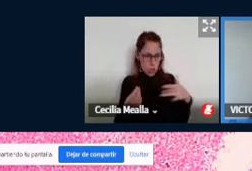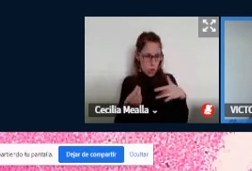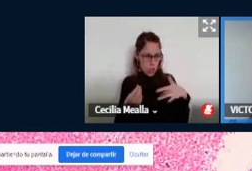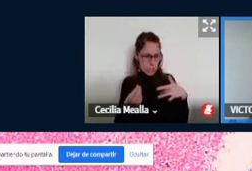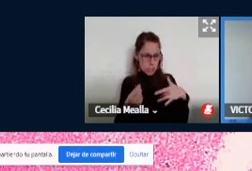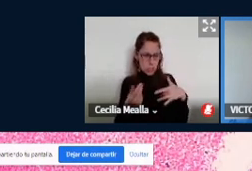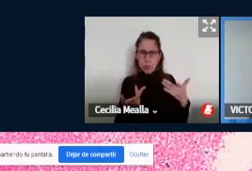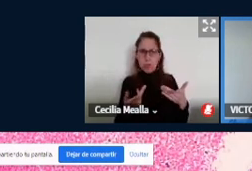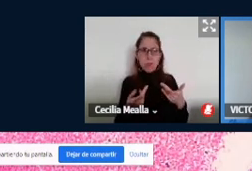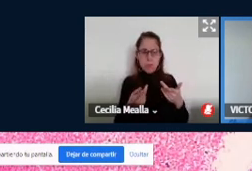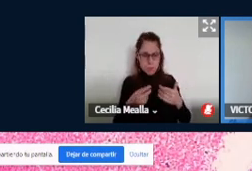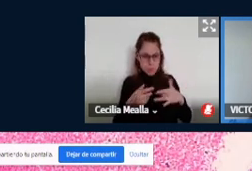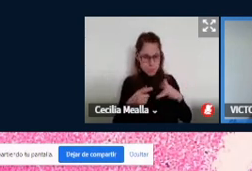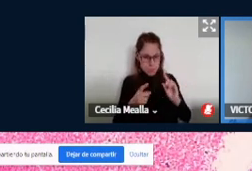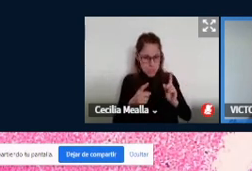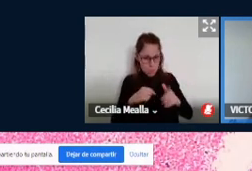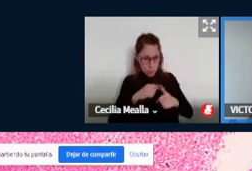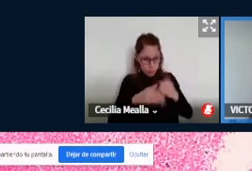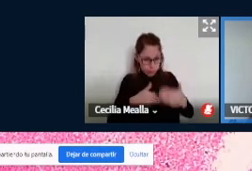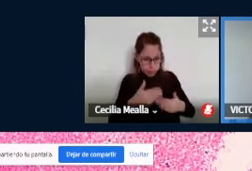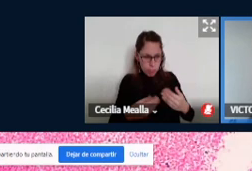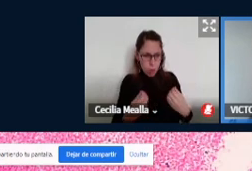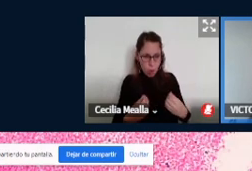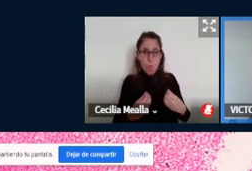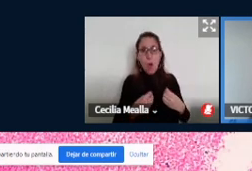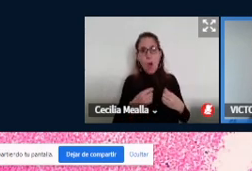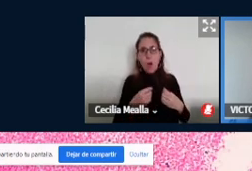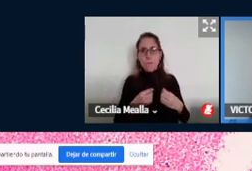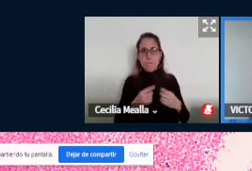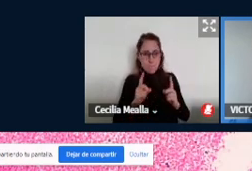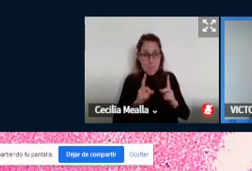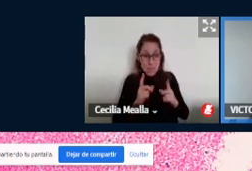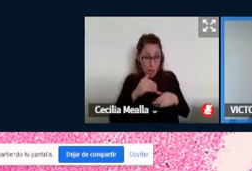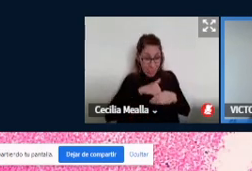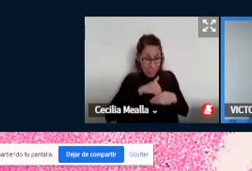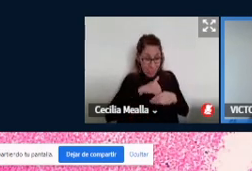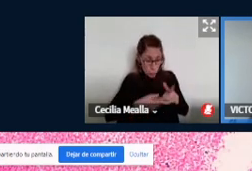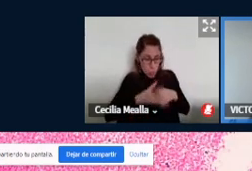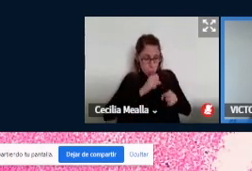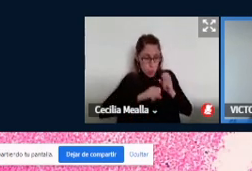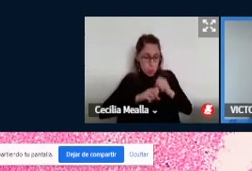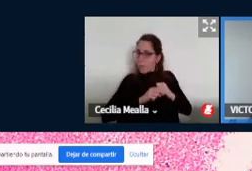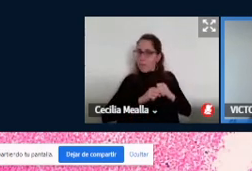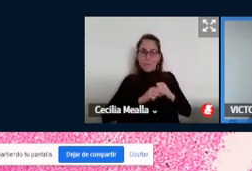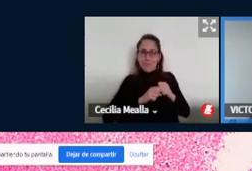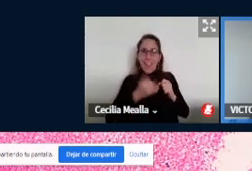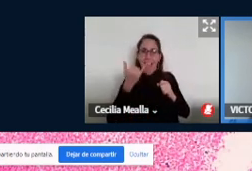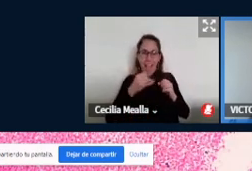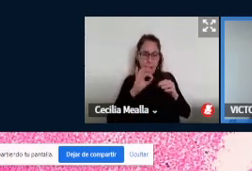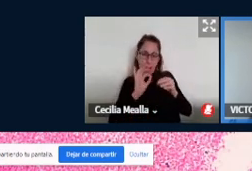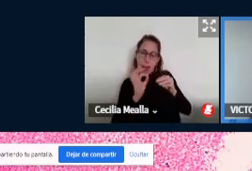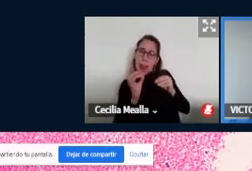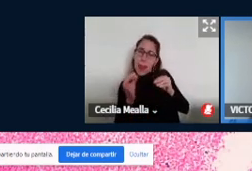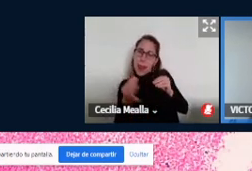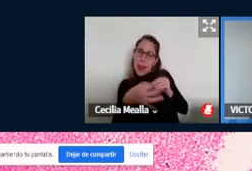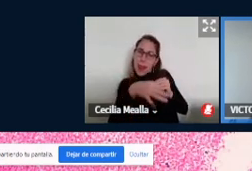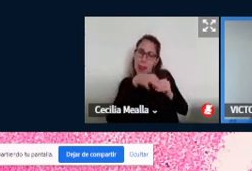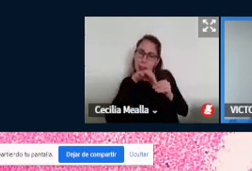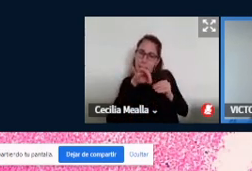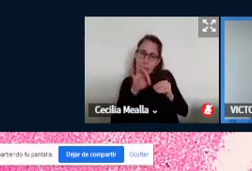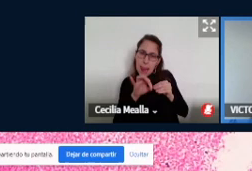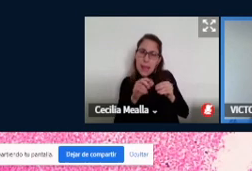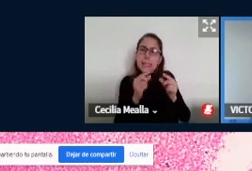cámaras, ¿sí? Desde los atrios o el ventrículo, no se nutre de ahí. Se nutre por los vasitos chiquititos de menor calibre,